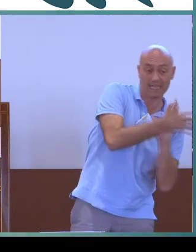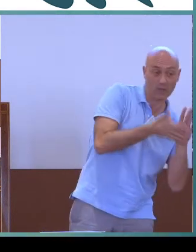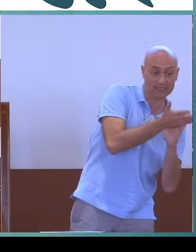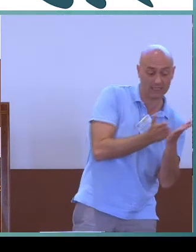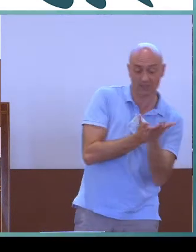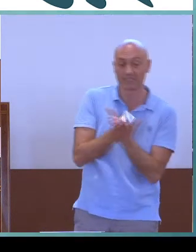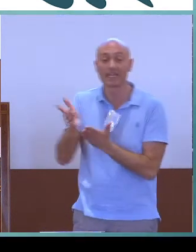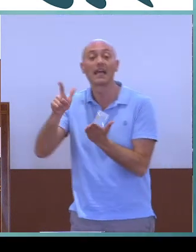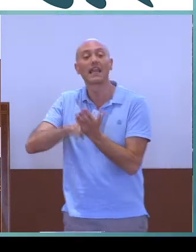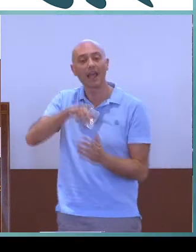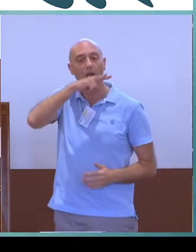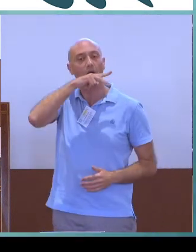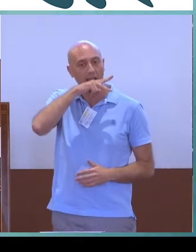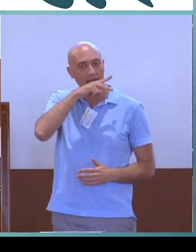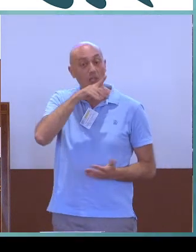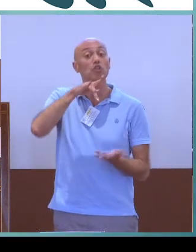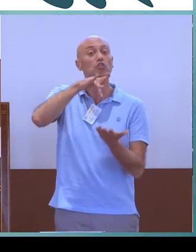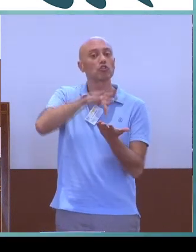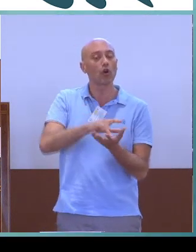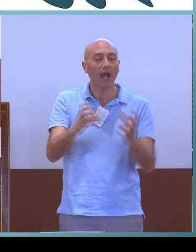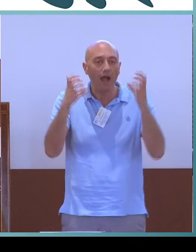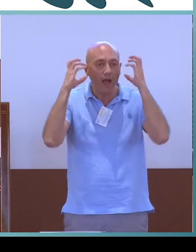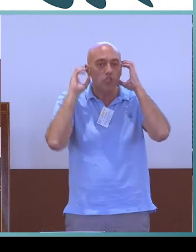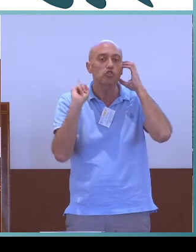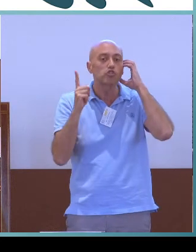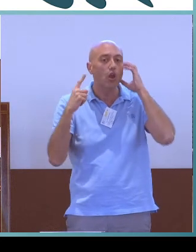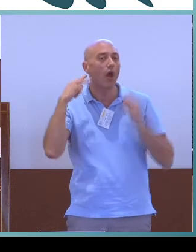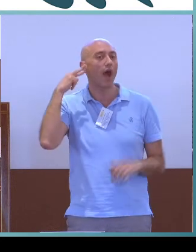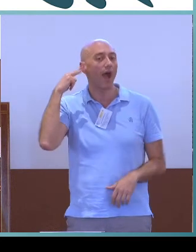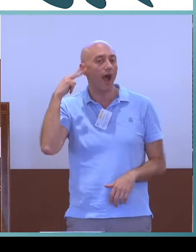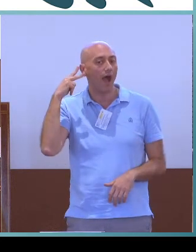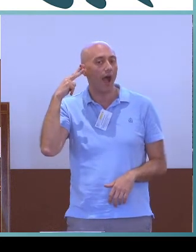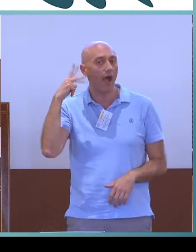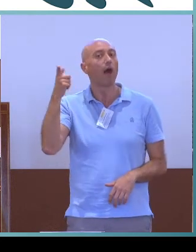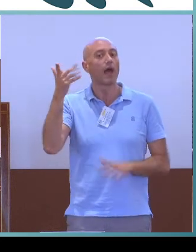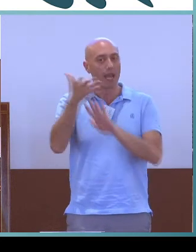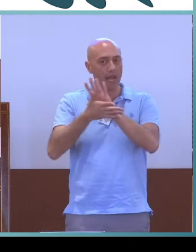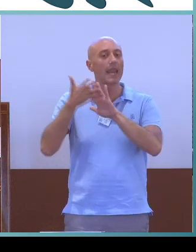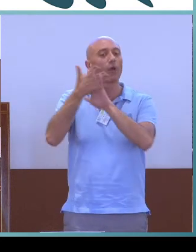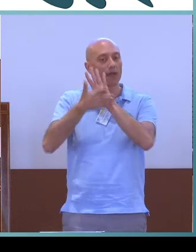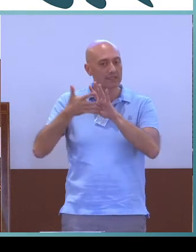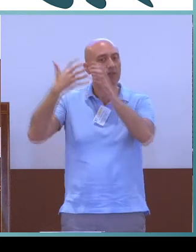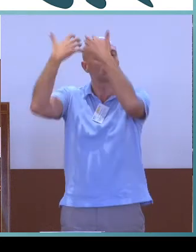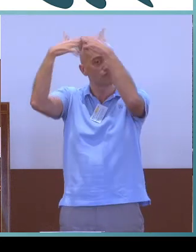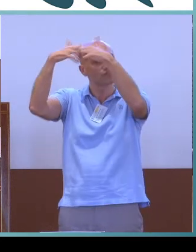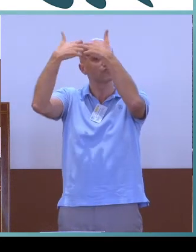de las palabras, sí que se activa la lengua de signos española. Y a eso estamos llamando activación paralela.